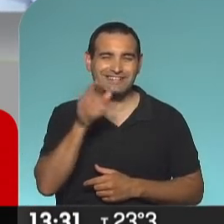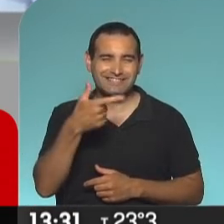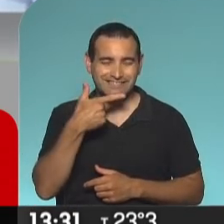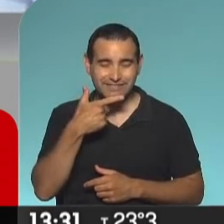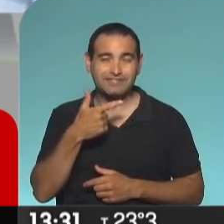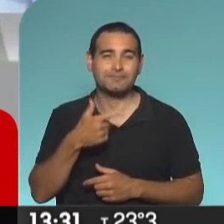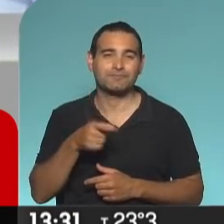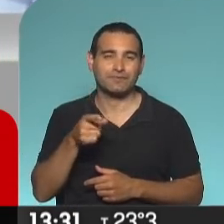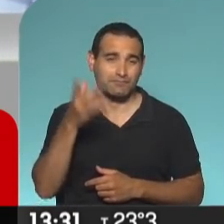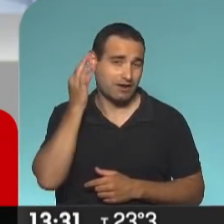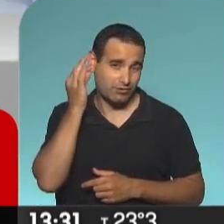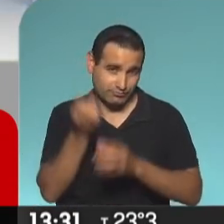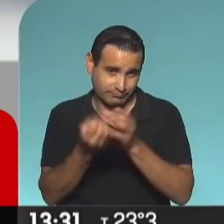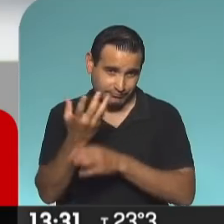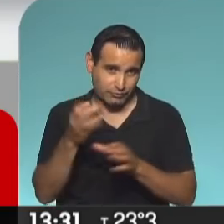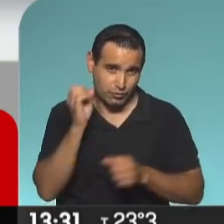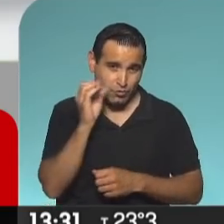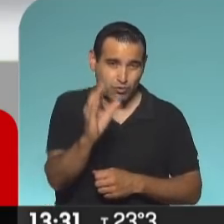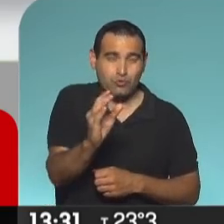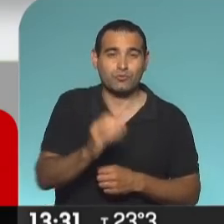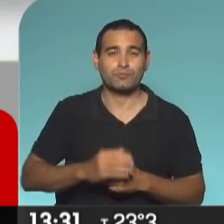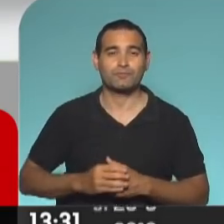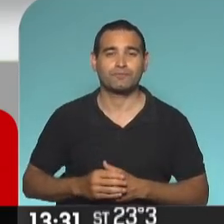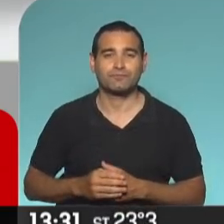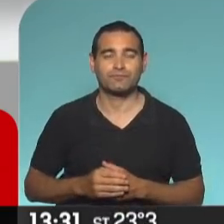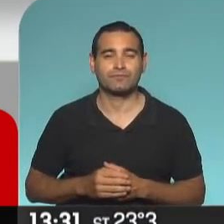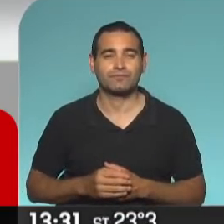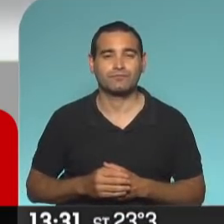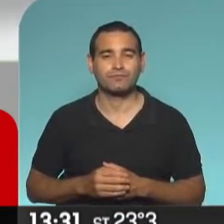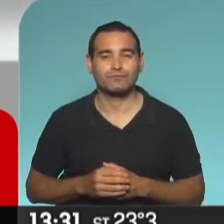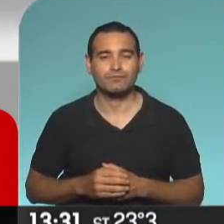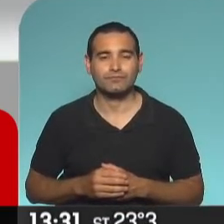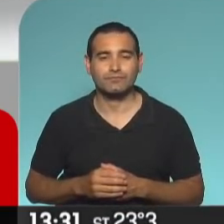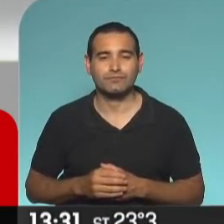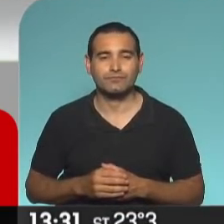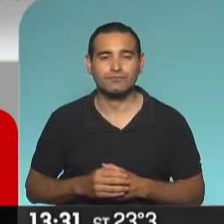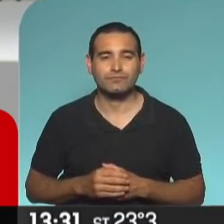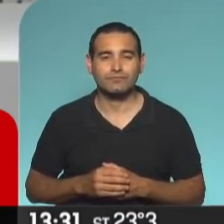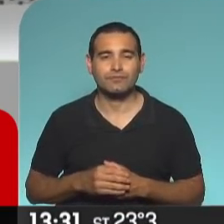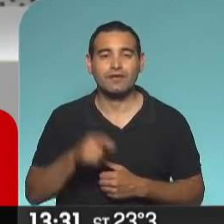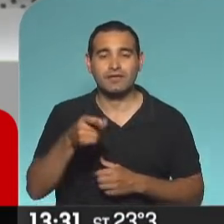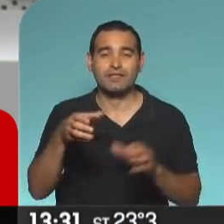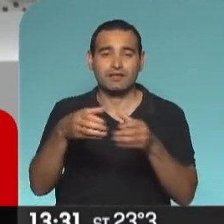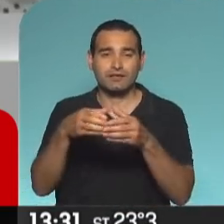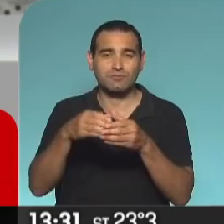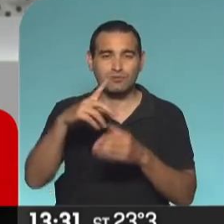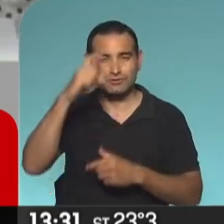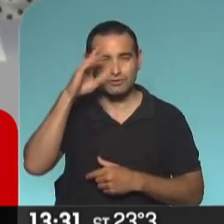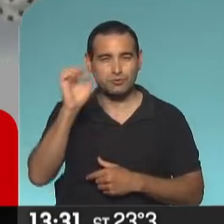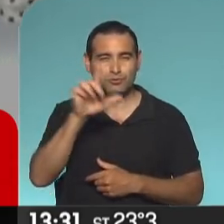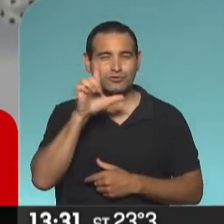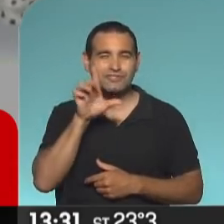que tuvo Maradona, que arrancó allá en la Estrella Roja y después justamente con los Cebollitas, donde está ese famoso